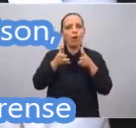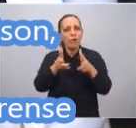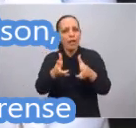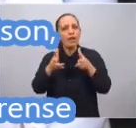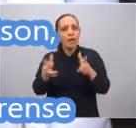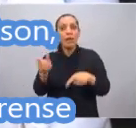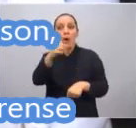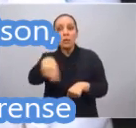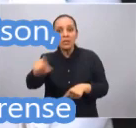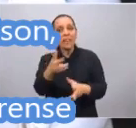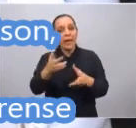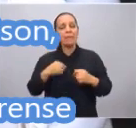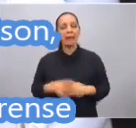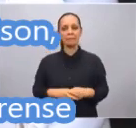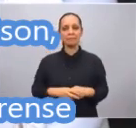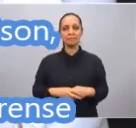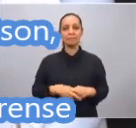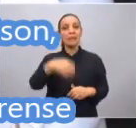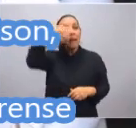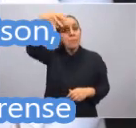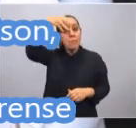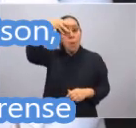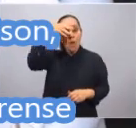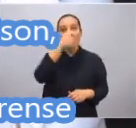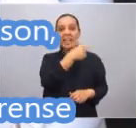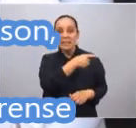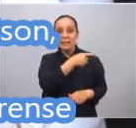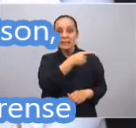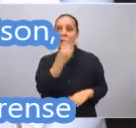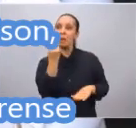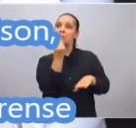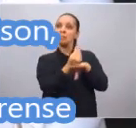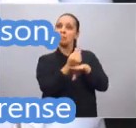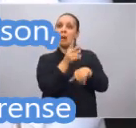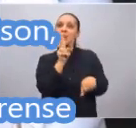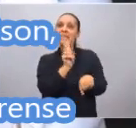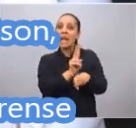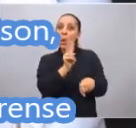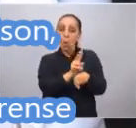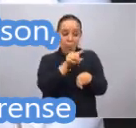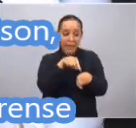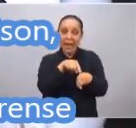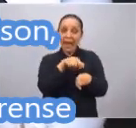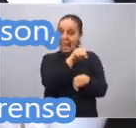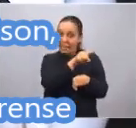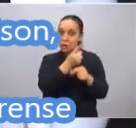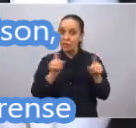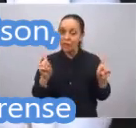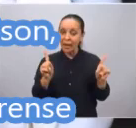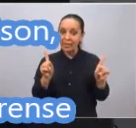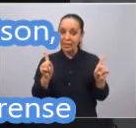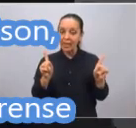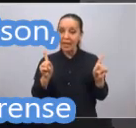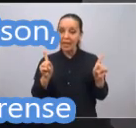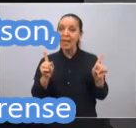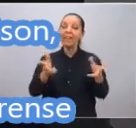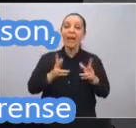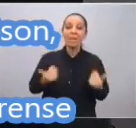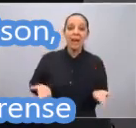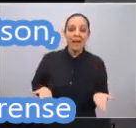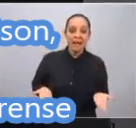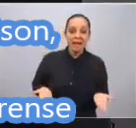si Patricia Bullrich en seguridad es algo distinto.